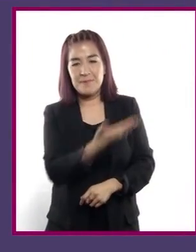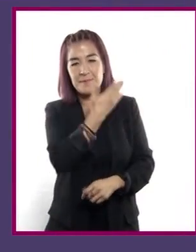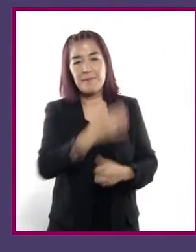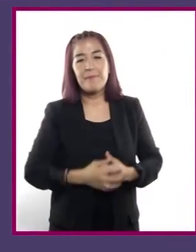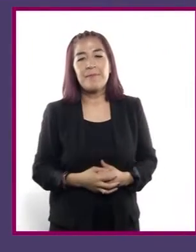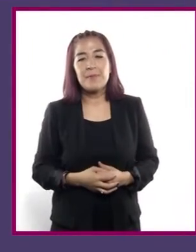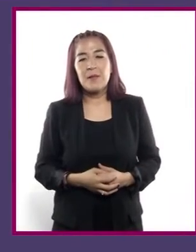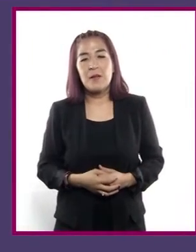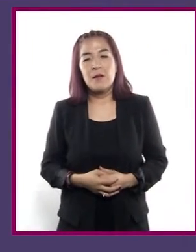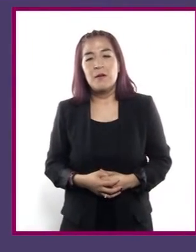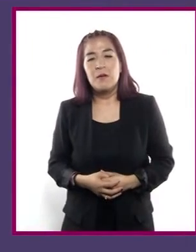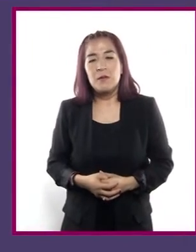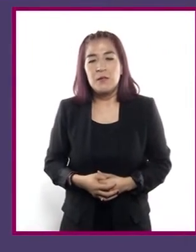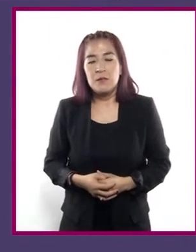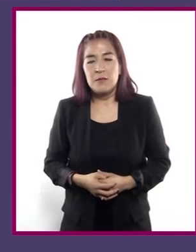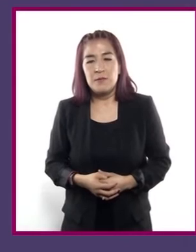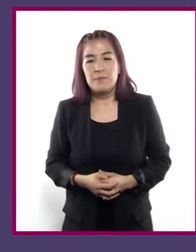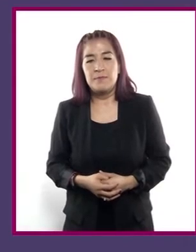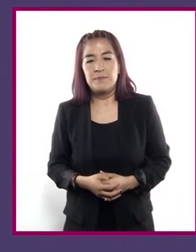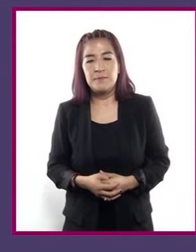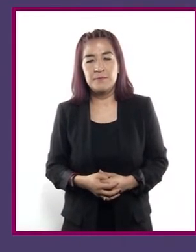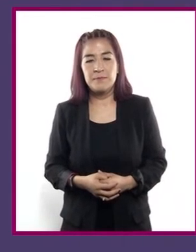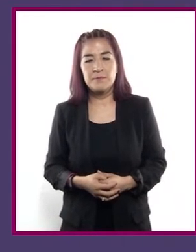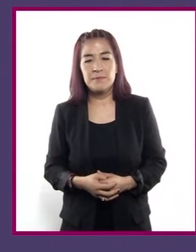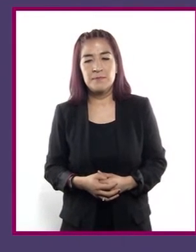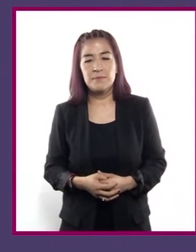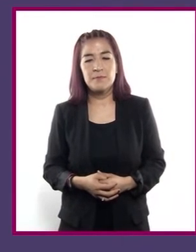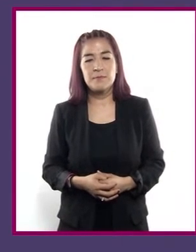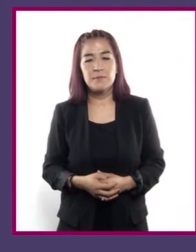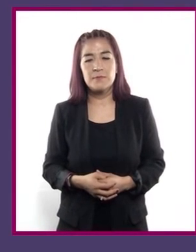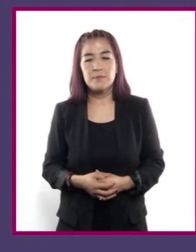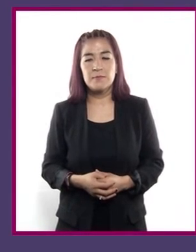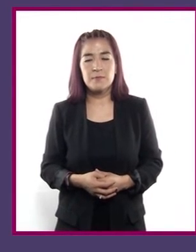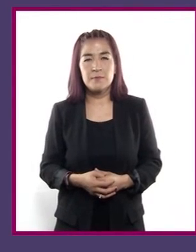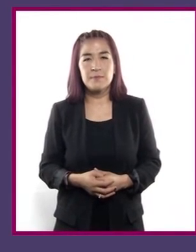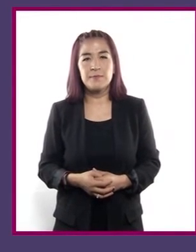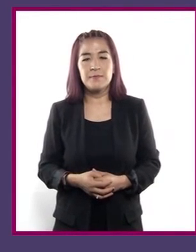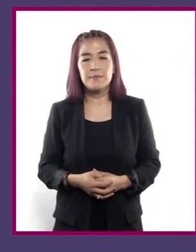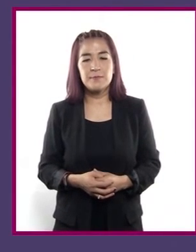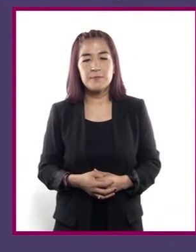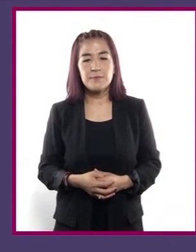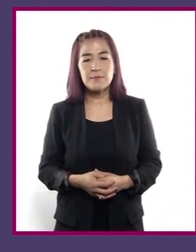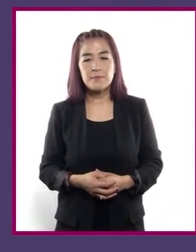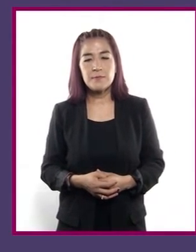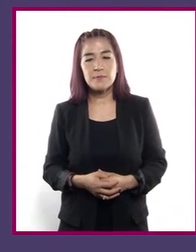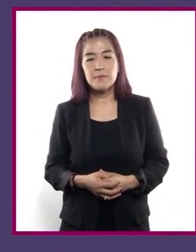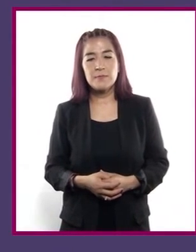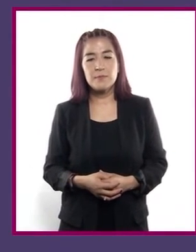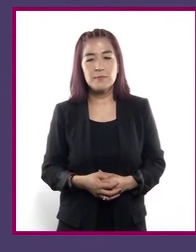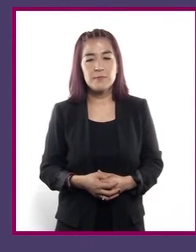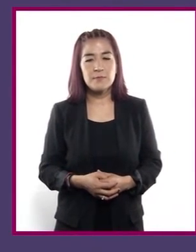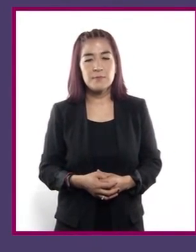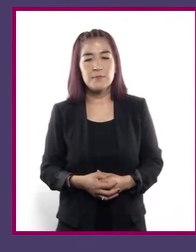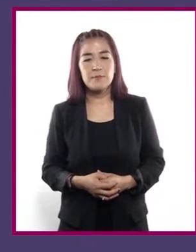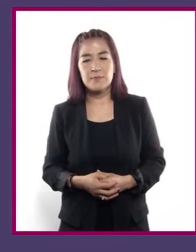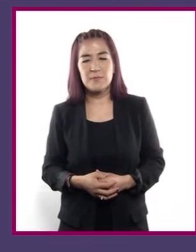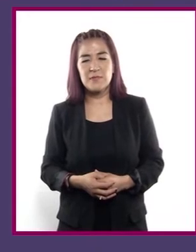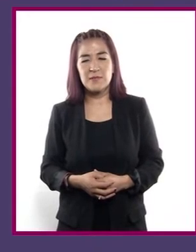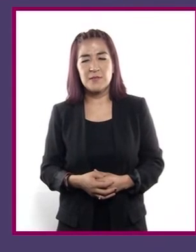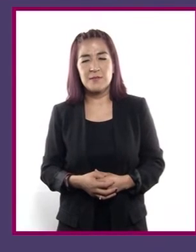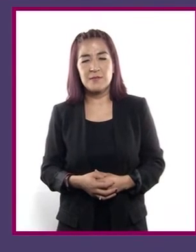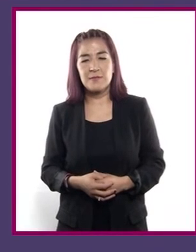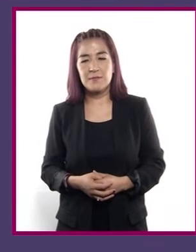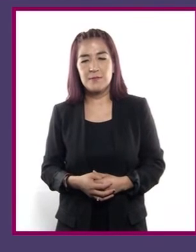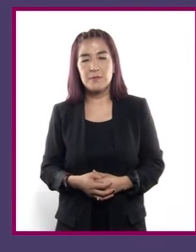¿Qué rasgos identifican que compartimos con personas de otros lugares? Por ejemplo, con personas que viven